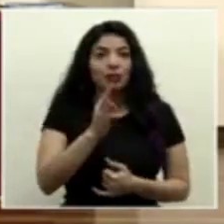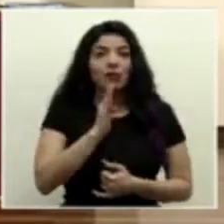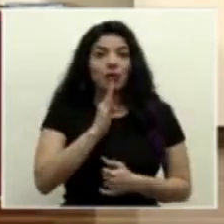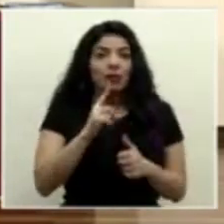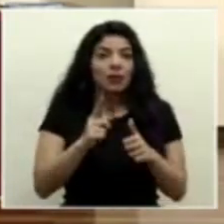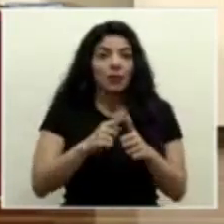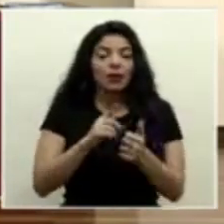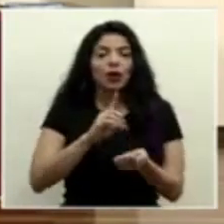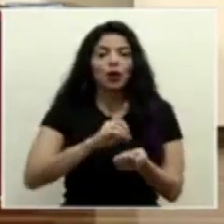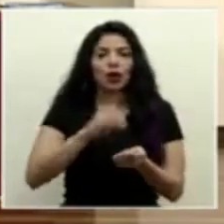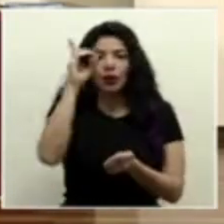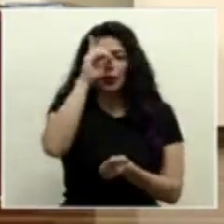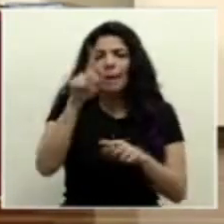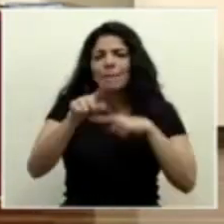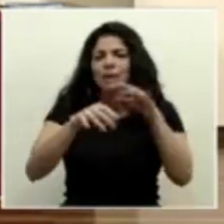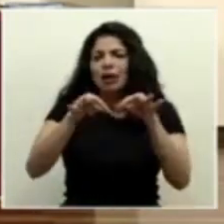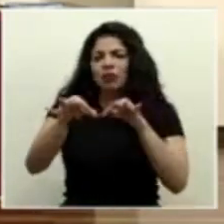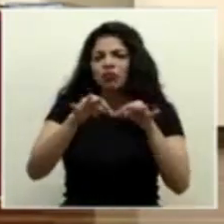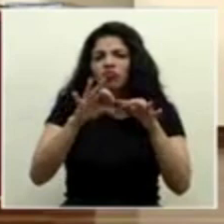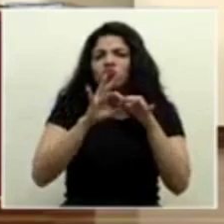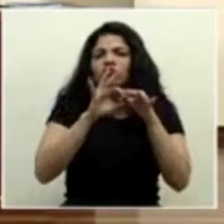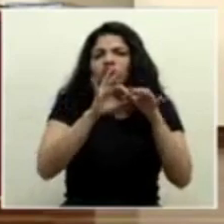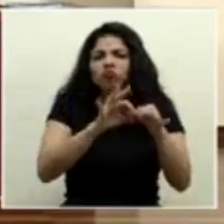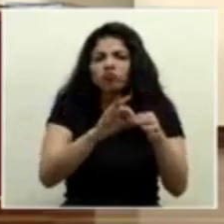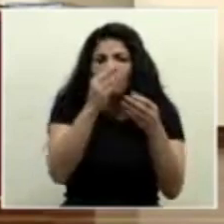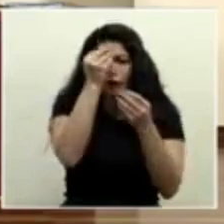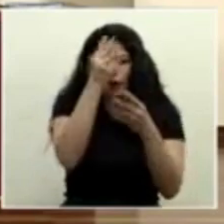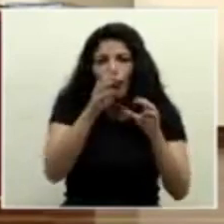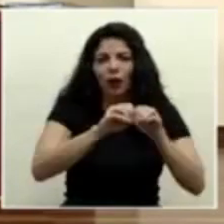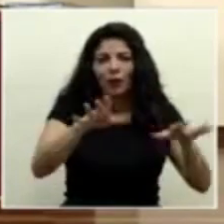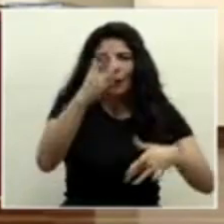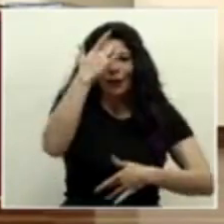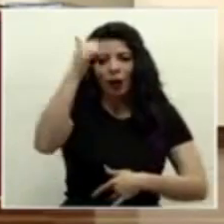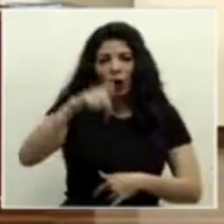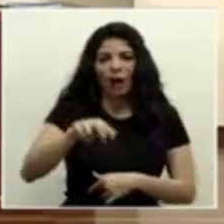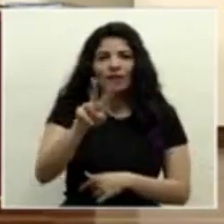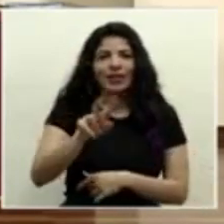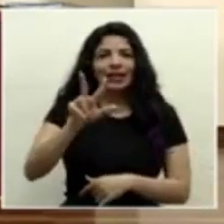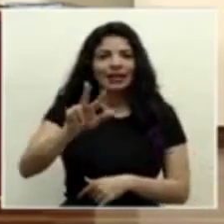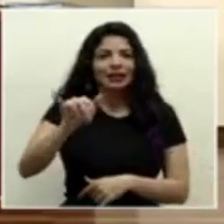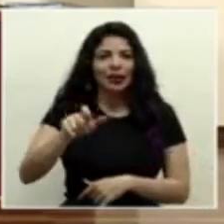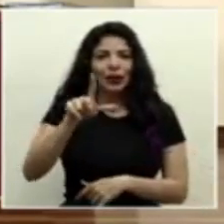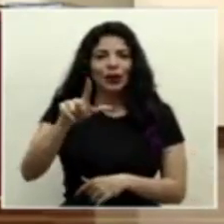palabra al doctor Salas, quien detallará el reporte epidemiológico de este viernes 3 de julio.